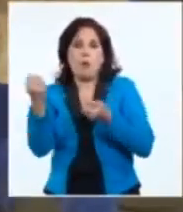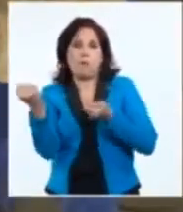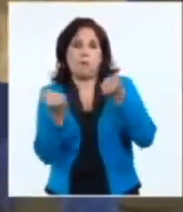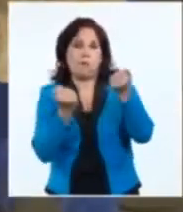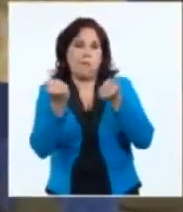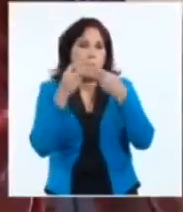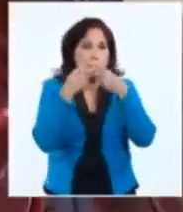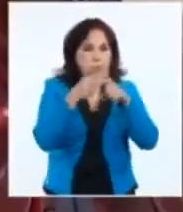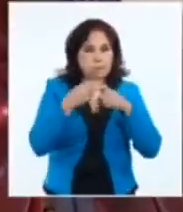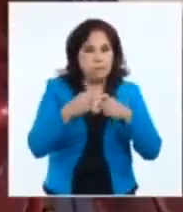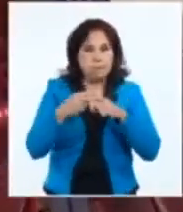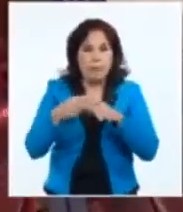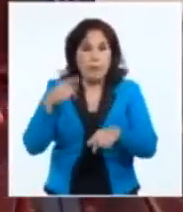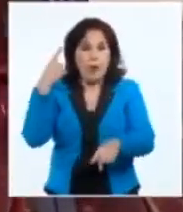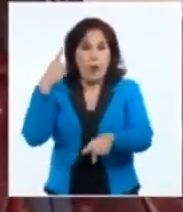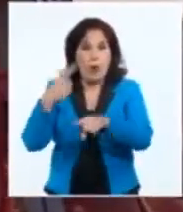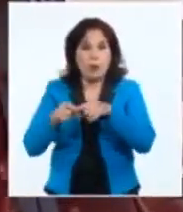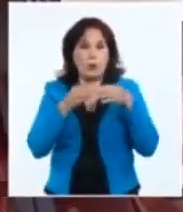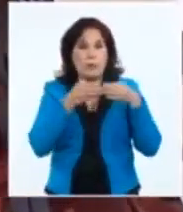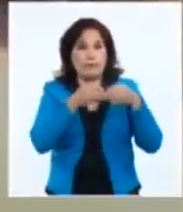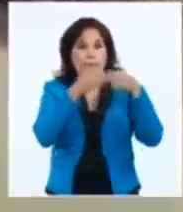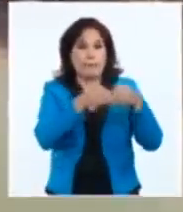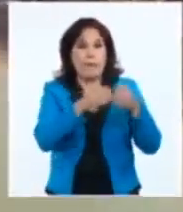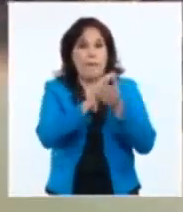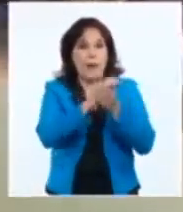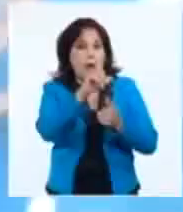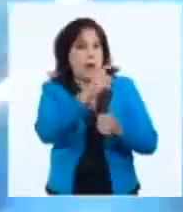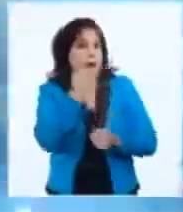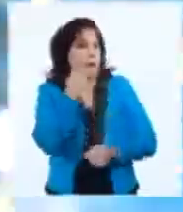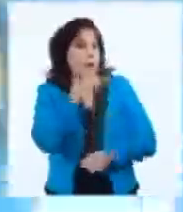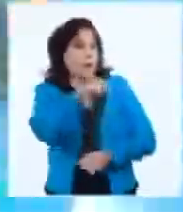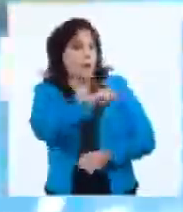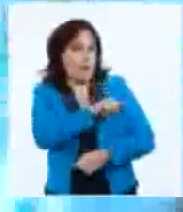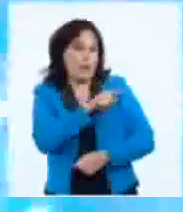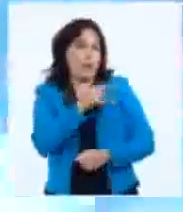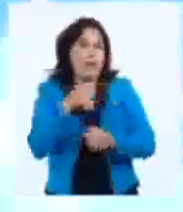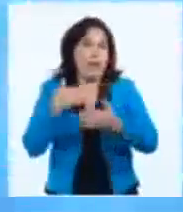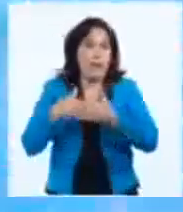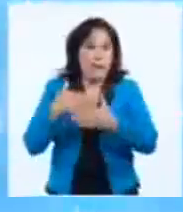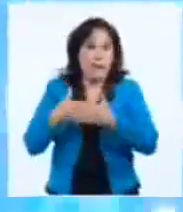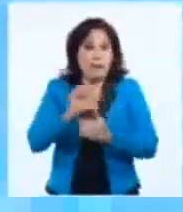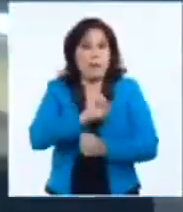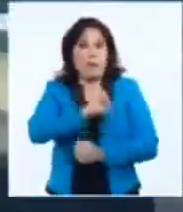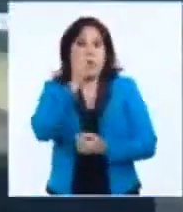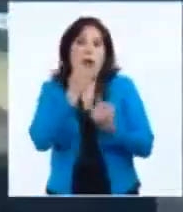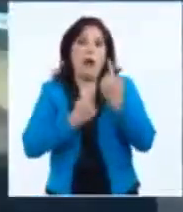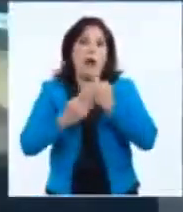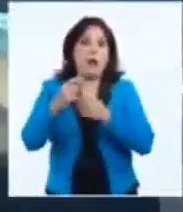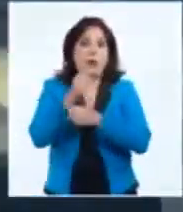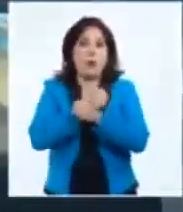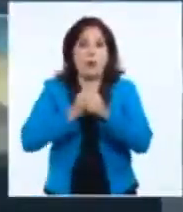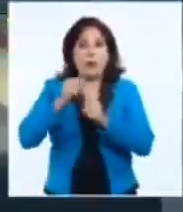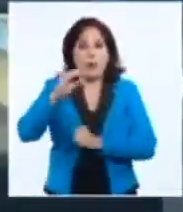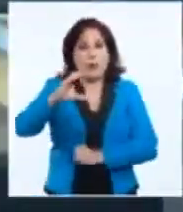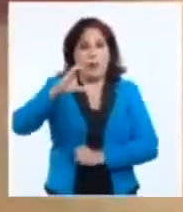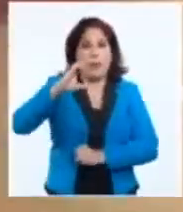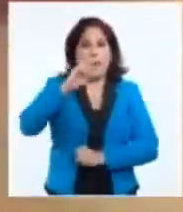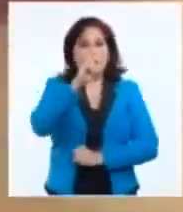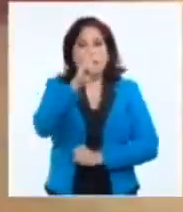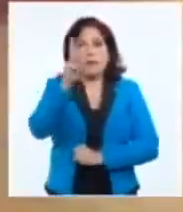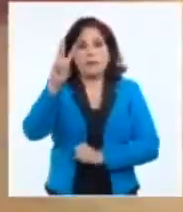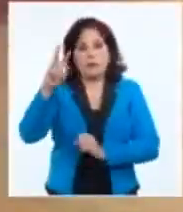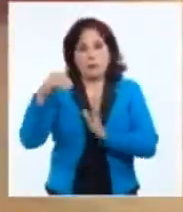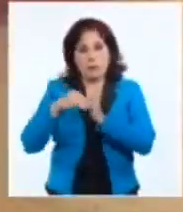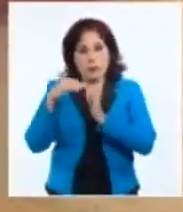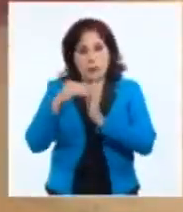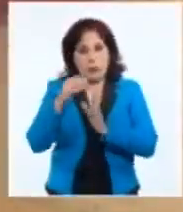el mantenimiento de instalaciones portuarias en Mariel el pasado año permitieron a la empresa lograr utilidades por unos 23 millones de